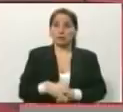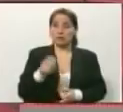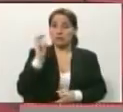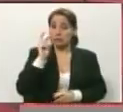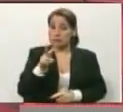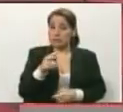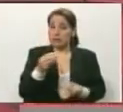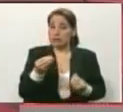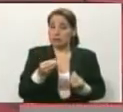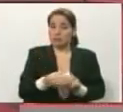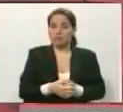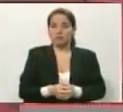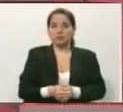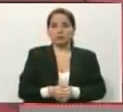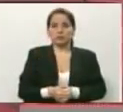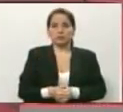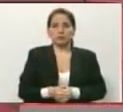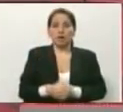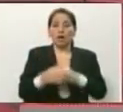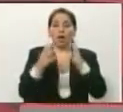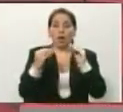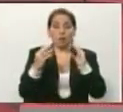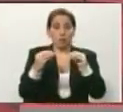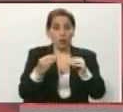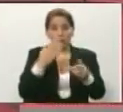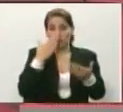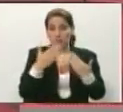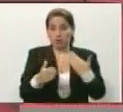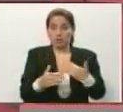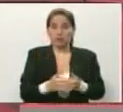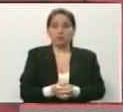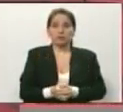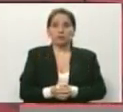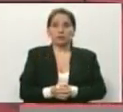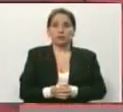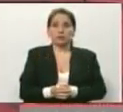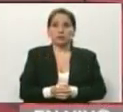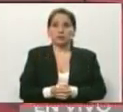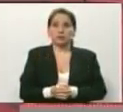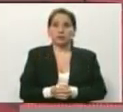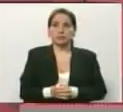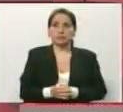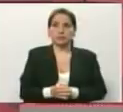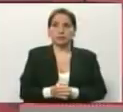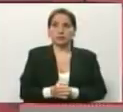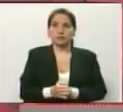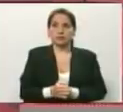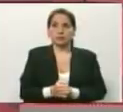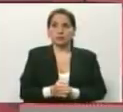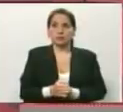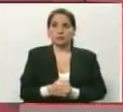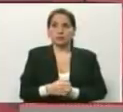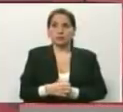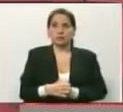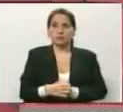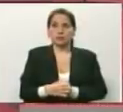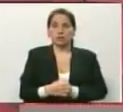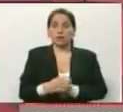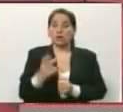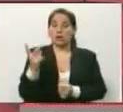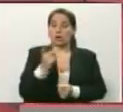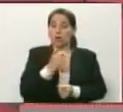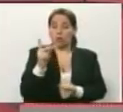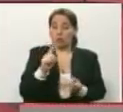cara. Quiero hablar con él. Verle la cara. Y fueron allá los dos, primero y el